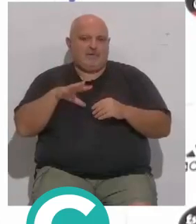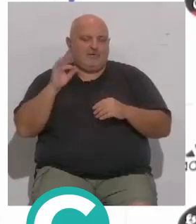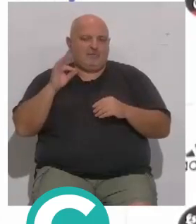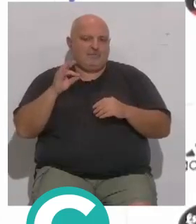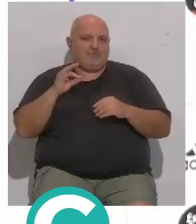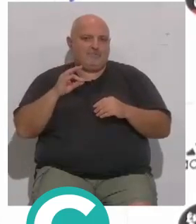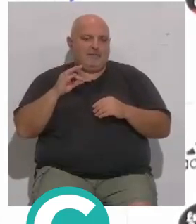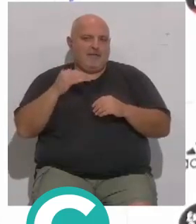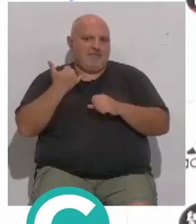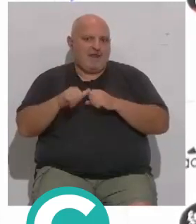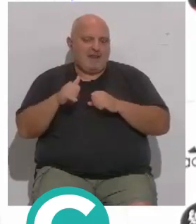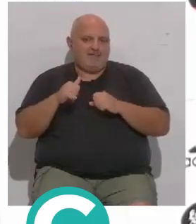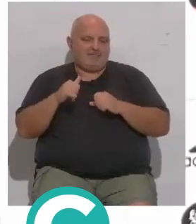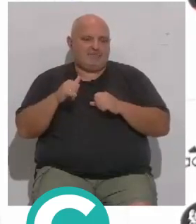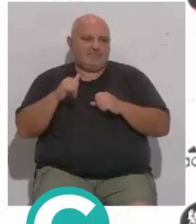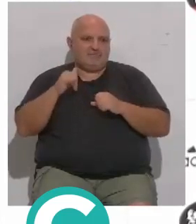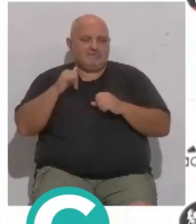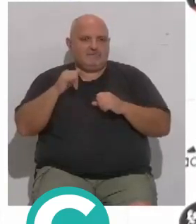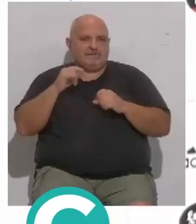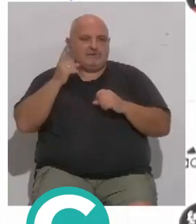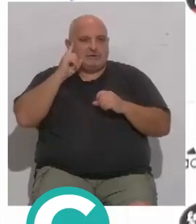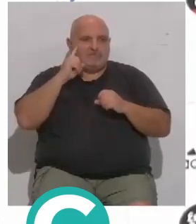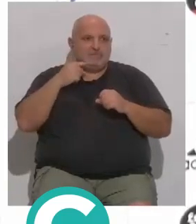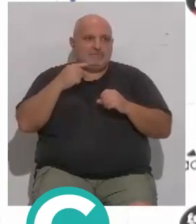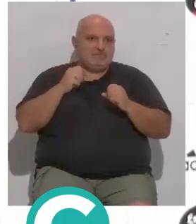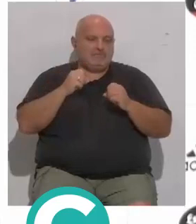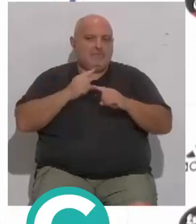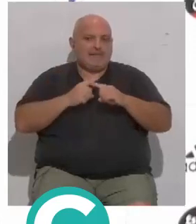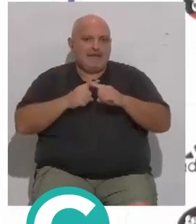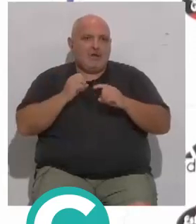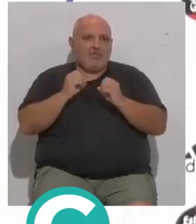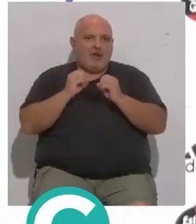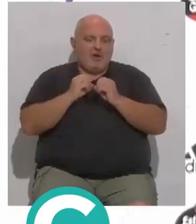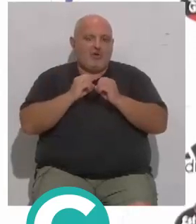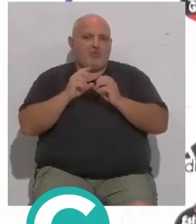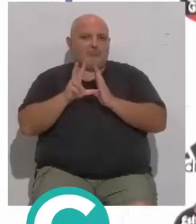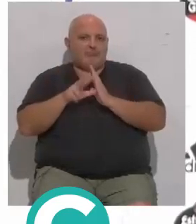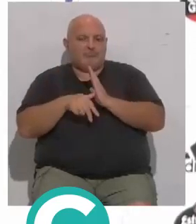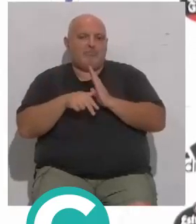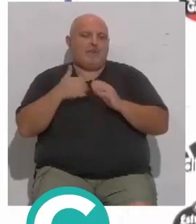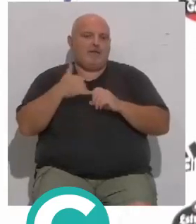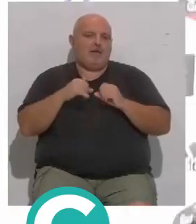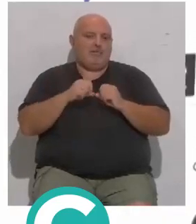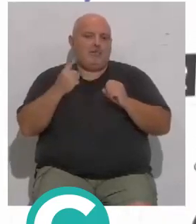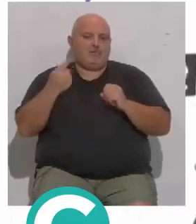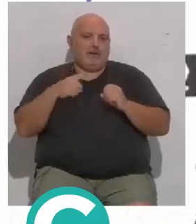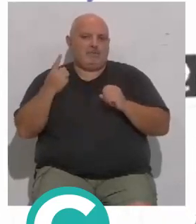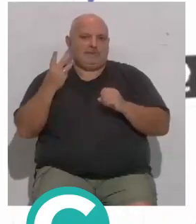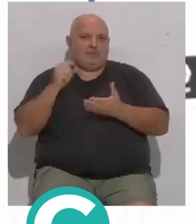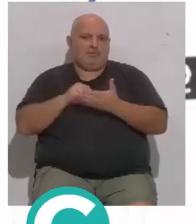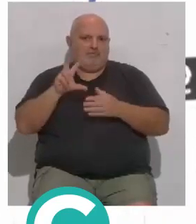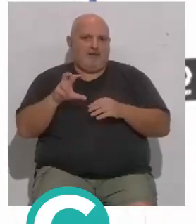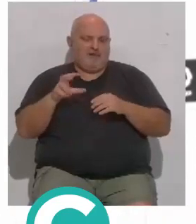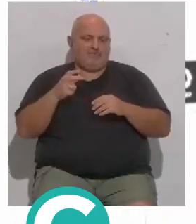como las que al final hemos tenido, que hemos hecho el gol y bueno, la verdad que súper, súper contento con estos tres puntos. Sí, bueno,